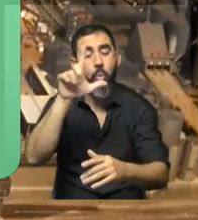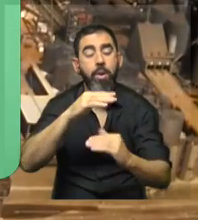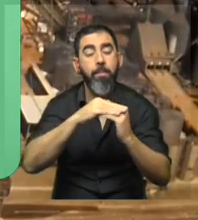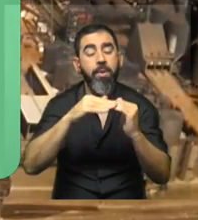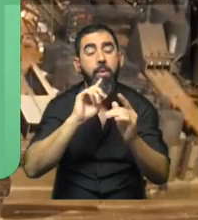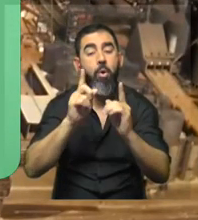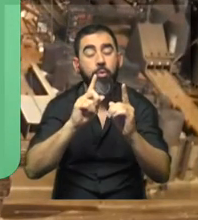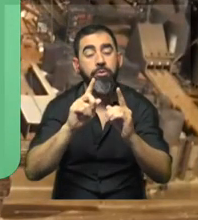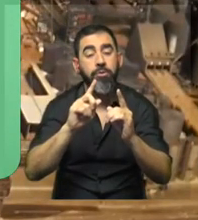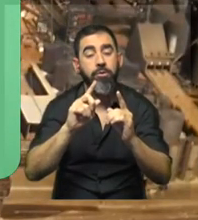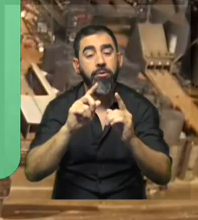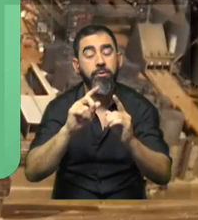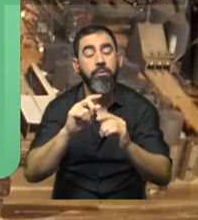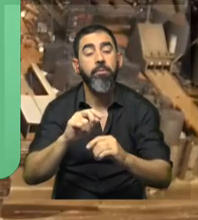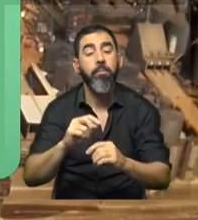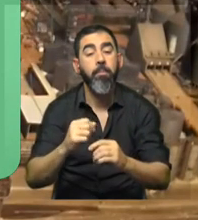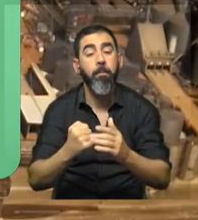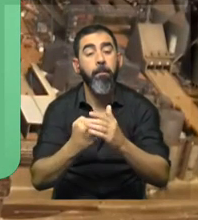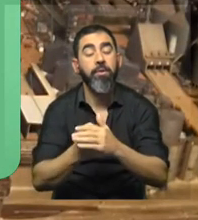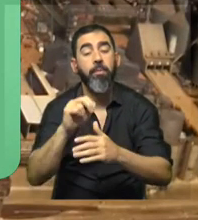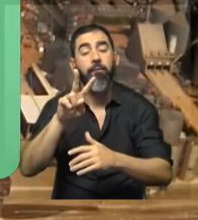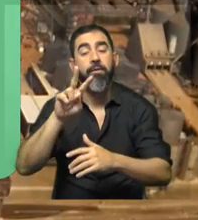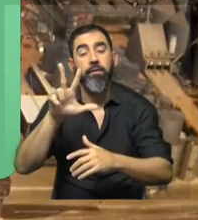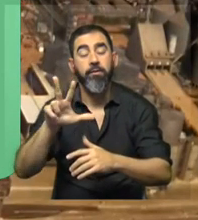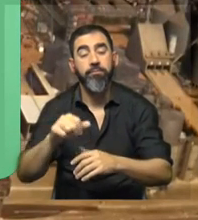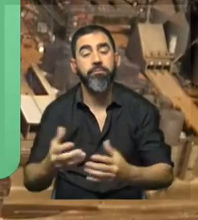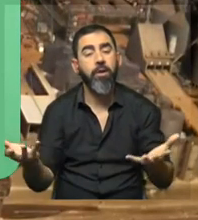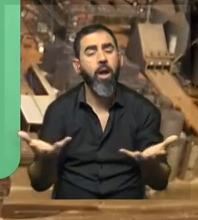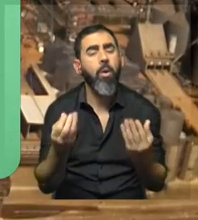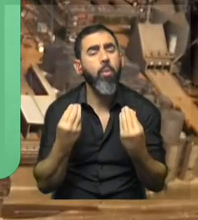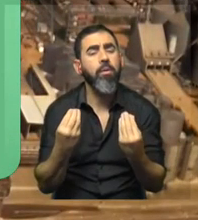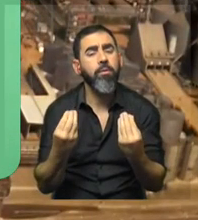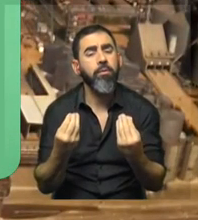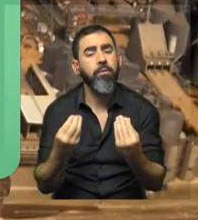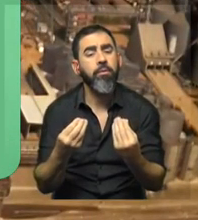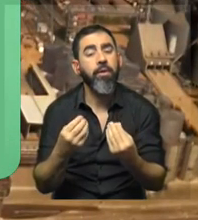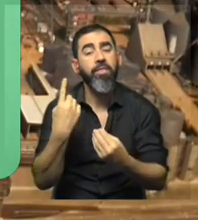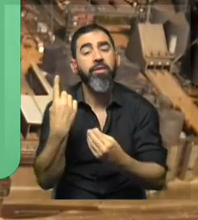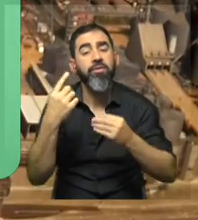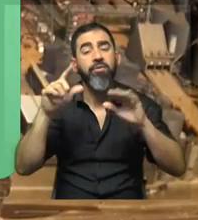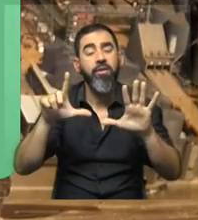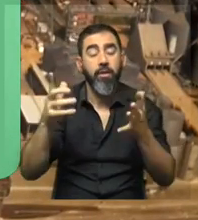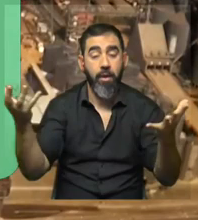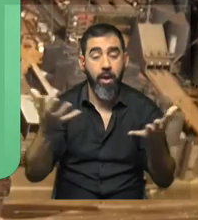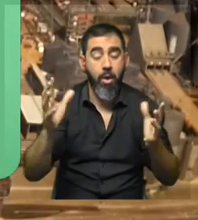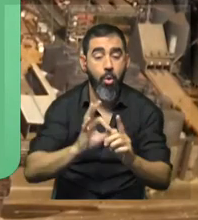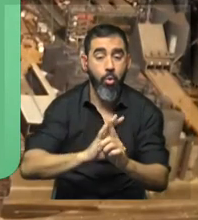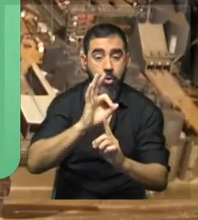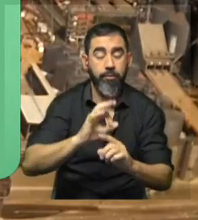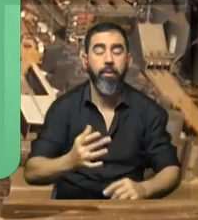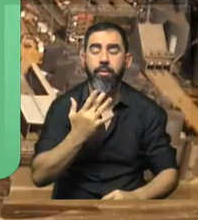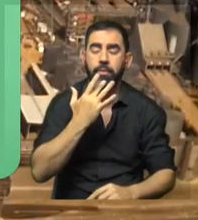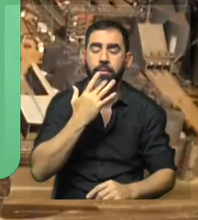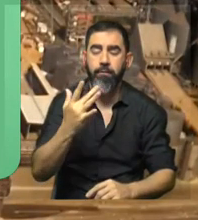mínima de 11 grados, la tuvimos, y una máxima de 23. ¿Qué temperatura ahora, Rafa? 17 grados. Está